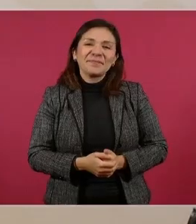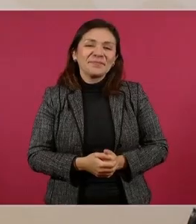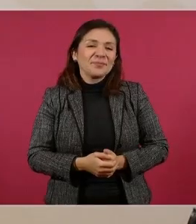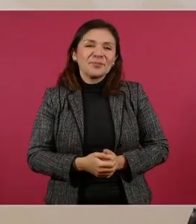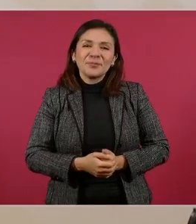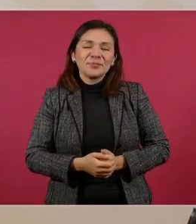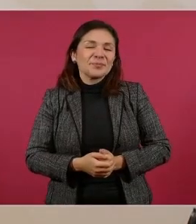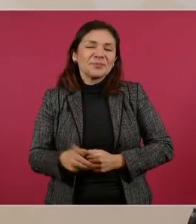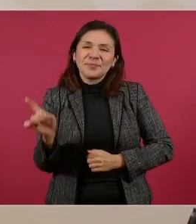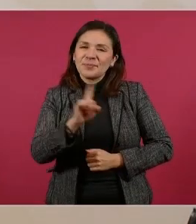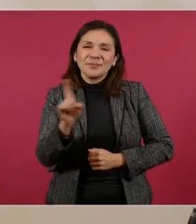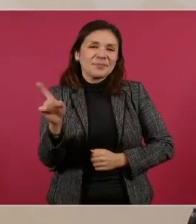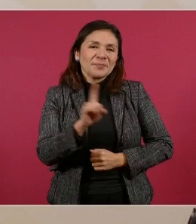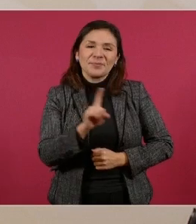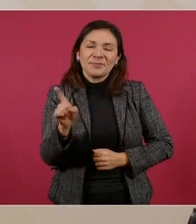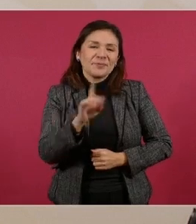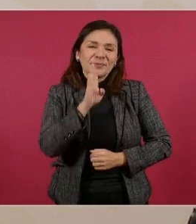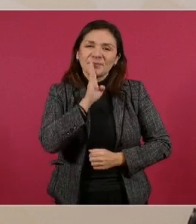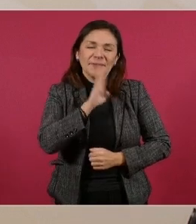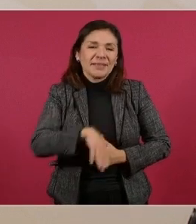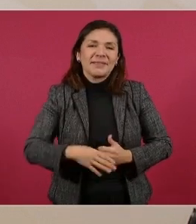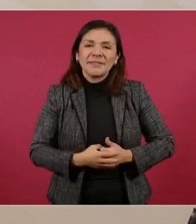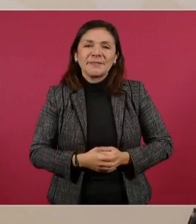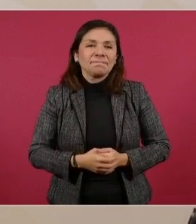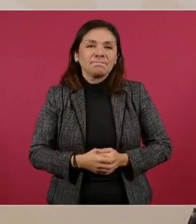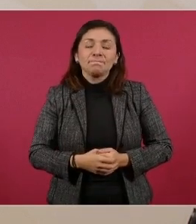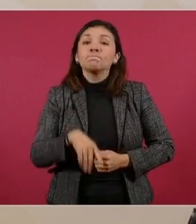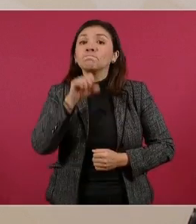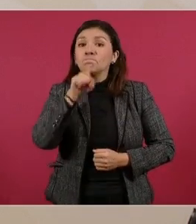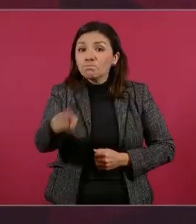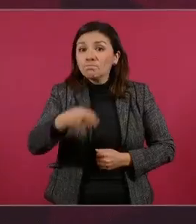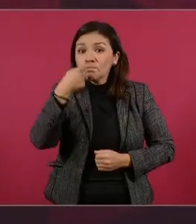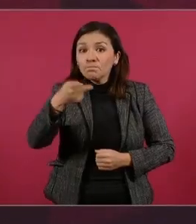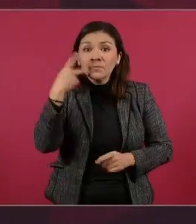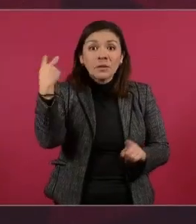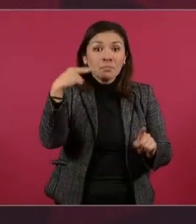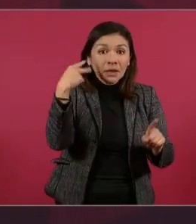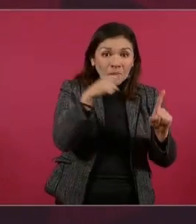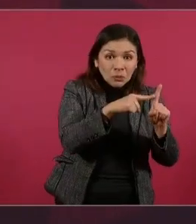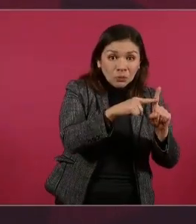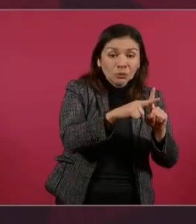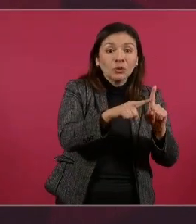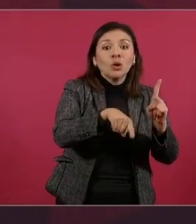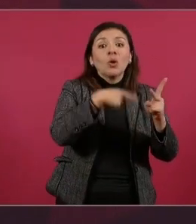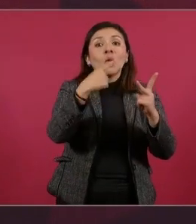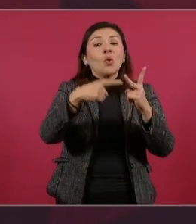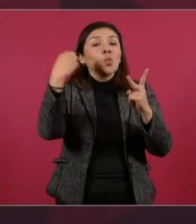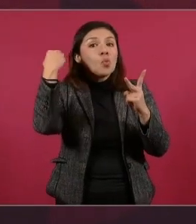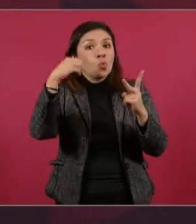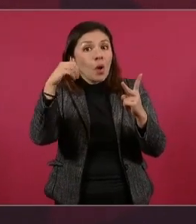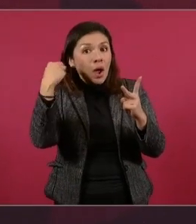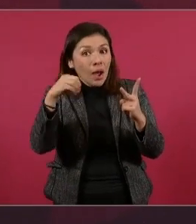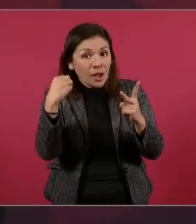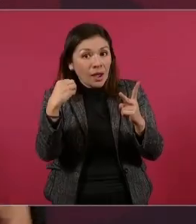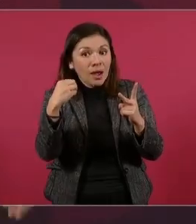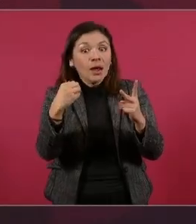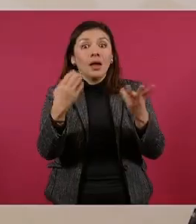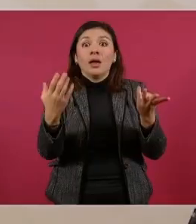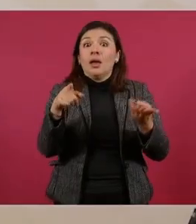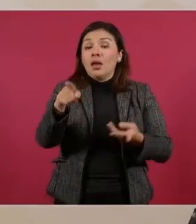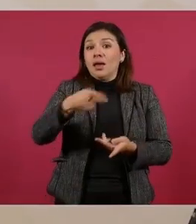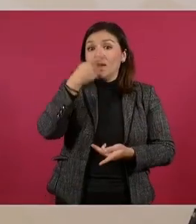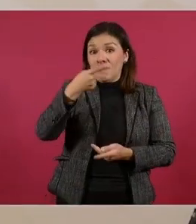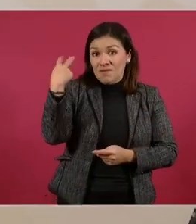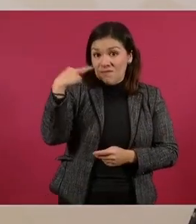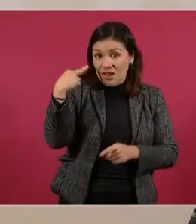gobiernan mal no no no no no lo mismo dijo del de Veracruz lo mismo dijo del de El de Veracruz el de